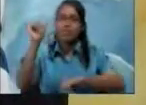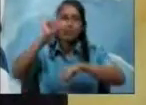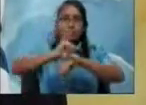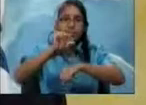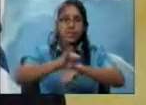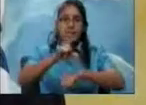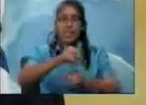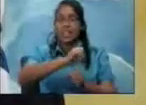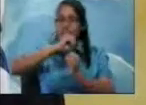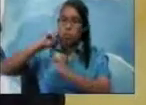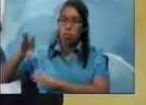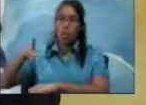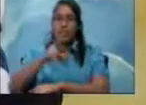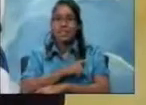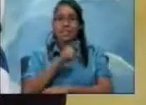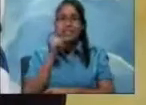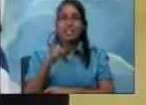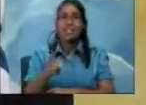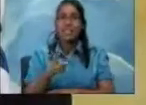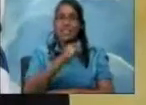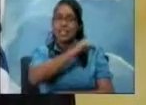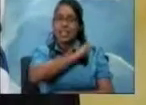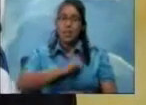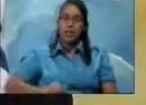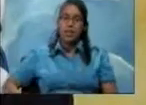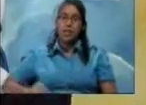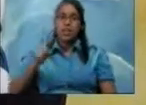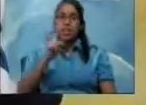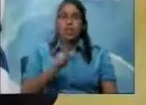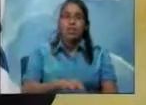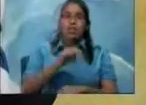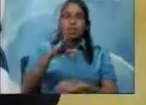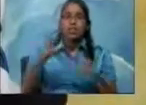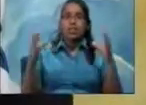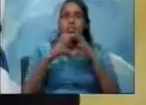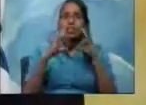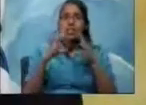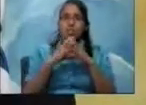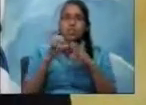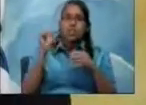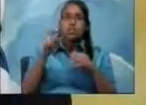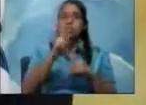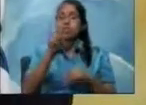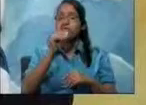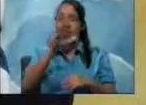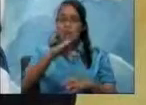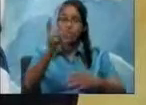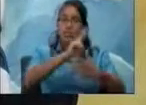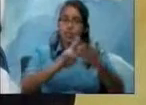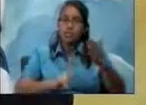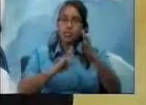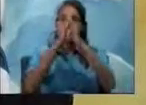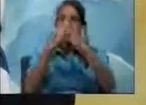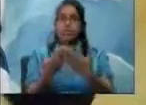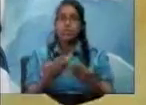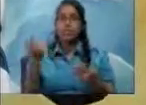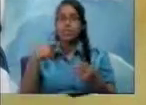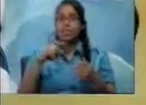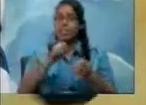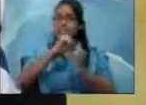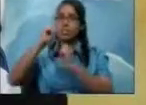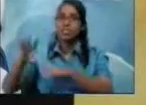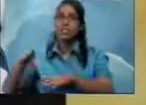despojarse de esa pereza que no lo deja congregarse si usted no está leyendo la palabra usted tiene que despojarse en